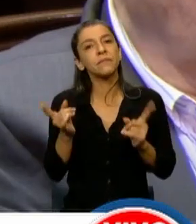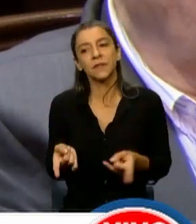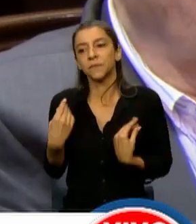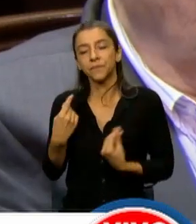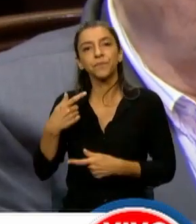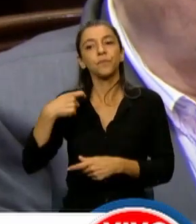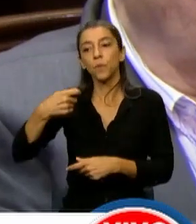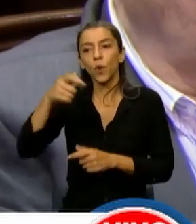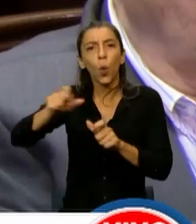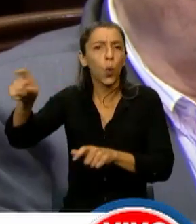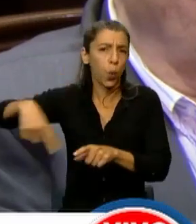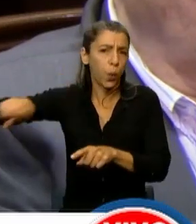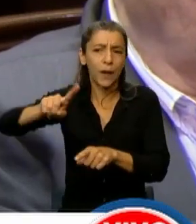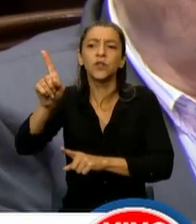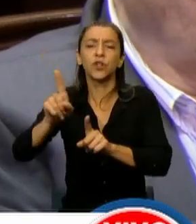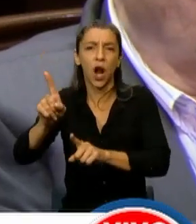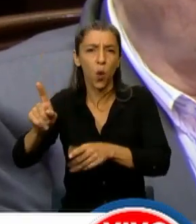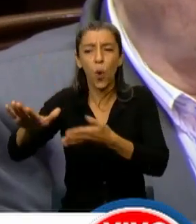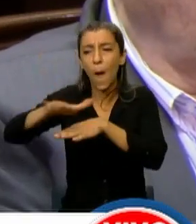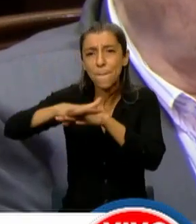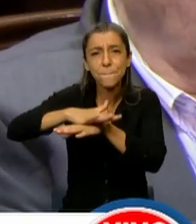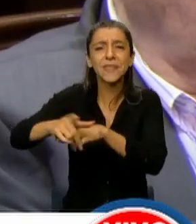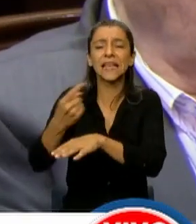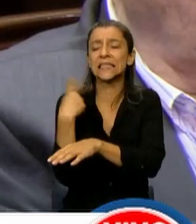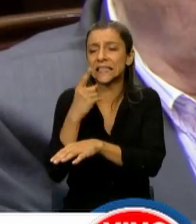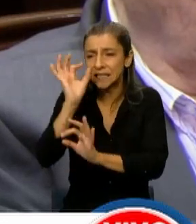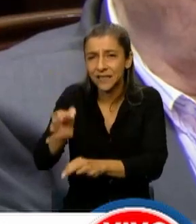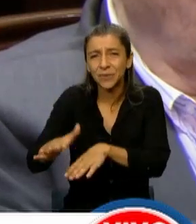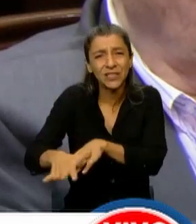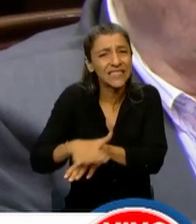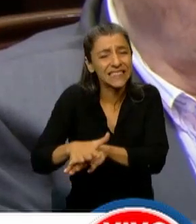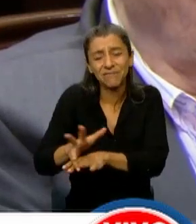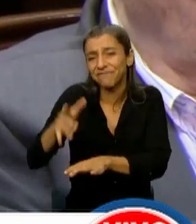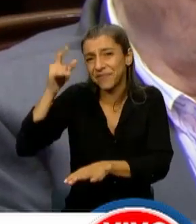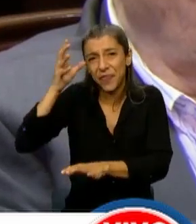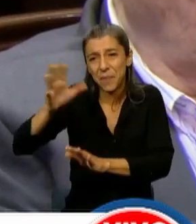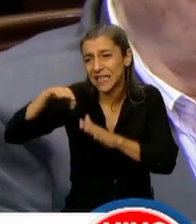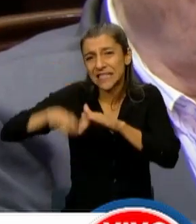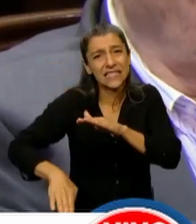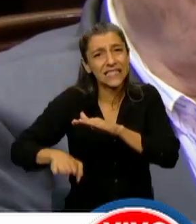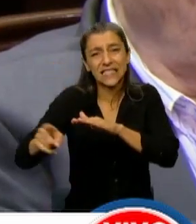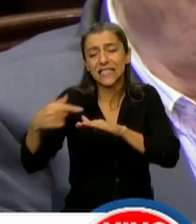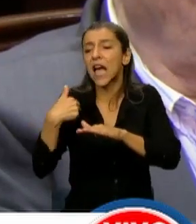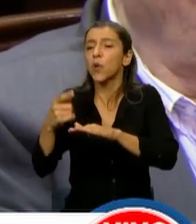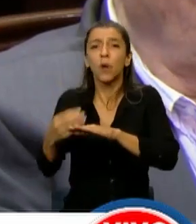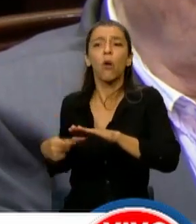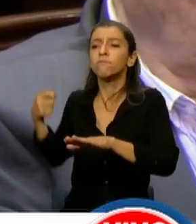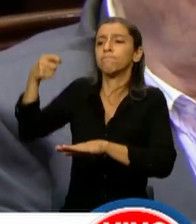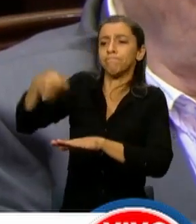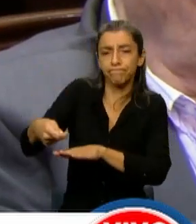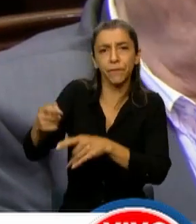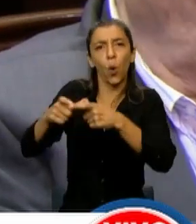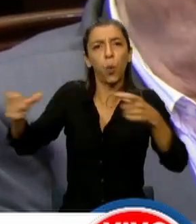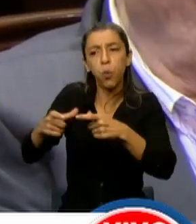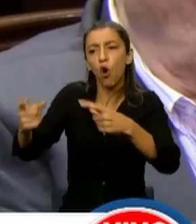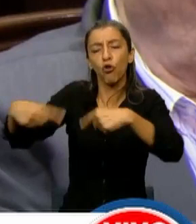bajos siguen siendo bajas, hemos fortalecido esa política entregando, pagando bonos para los que menos